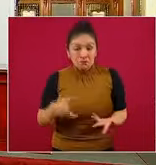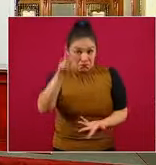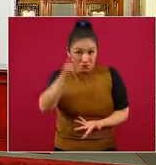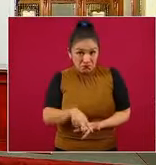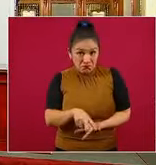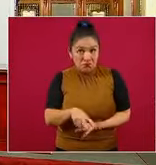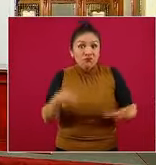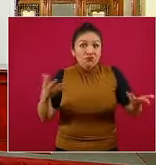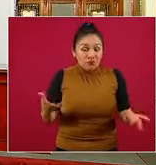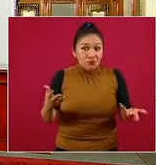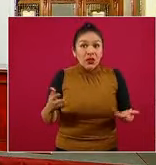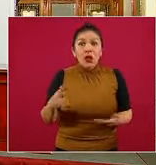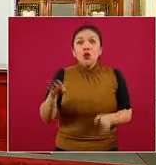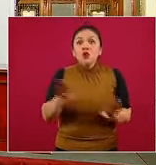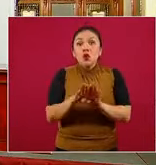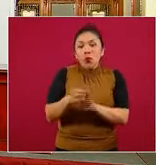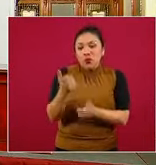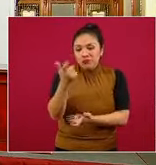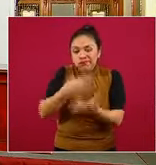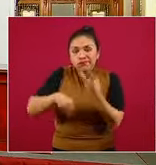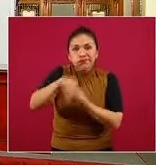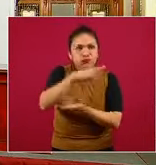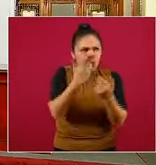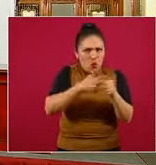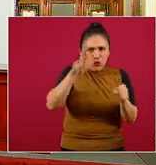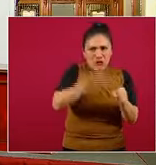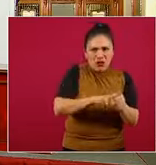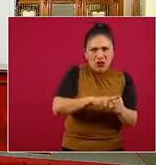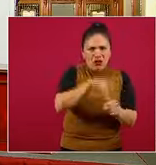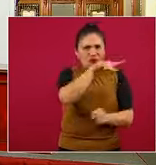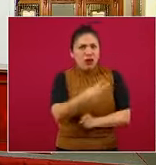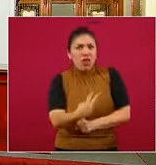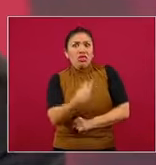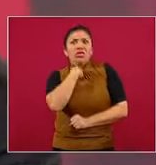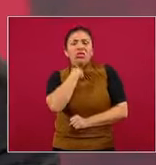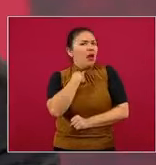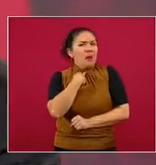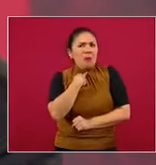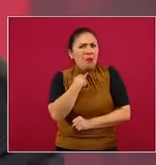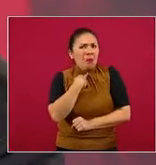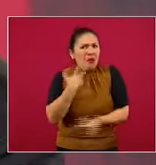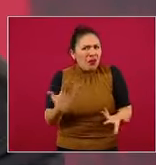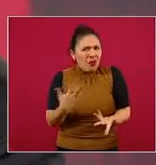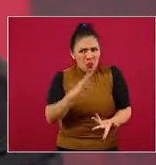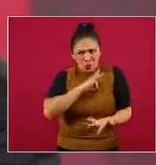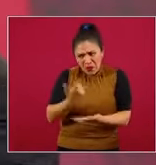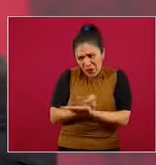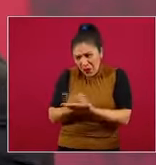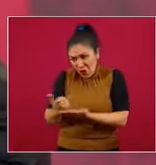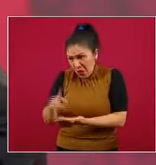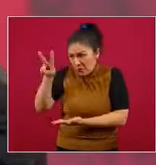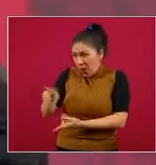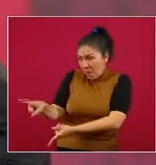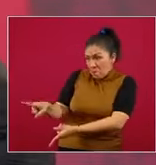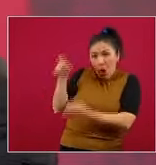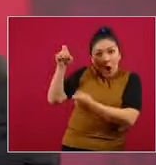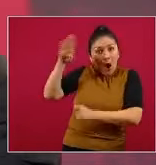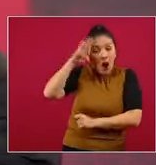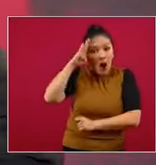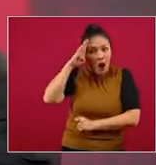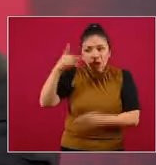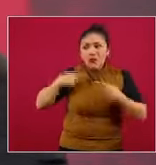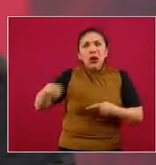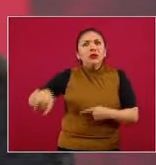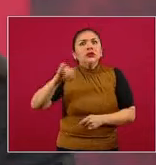para las finanzas del hospital no es una ventaja importante, y en cambio para las personas es